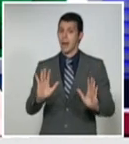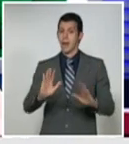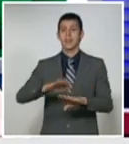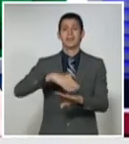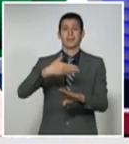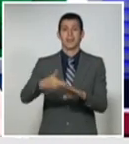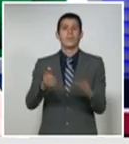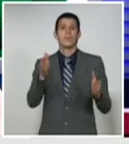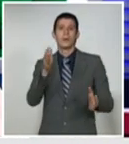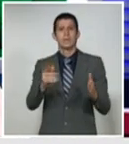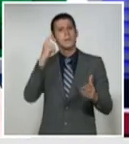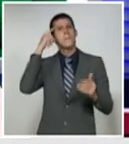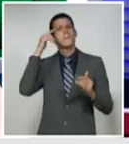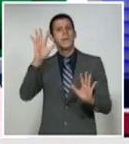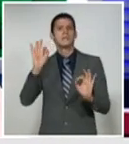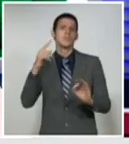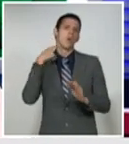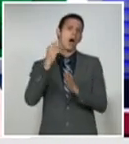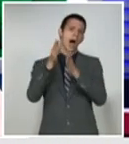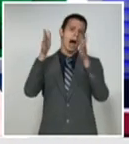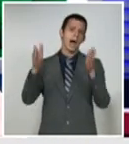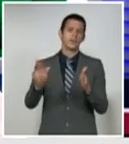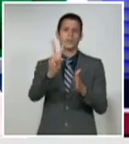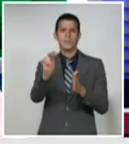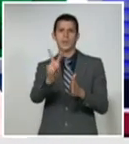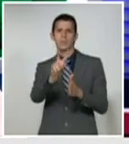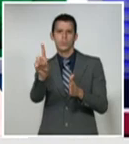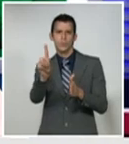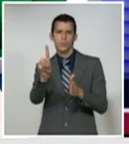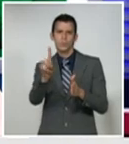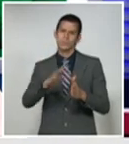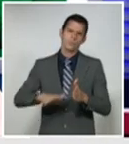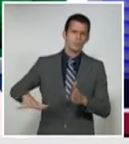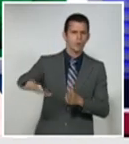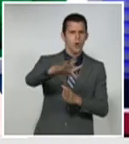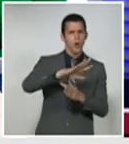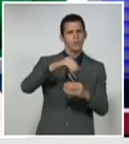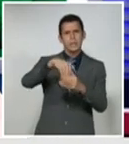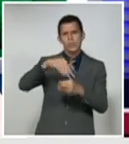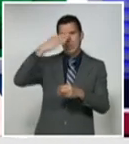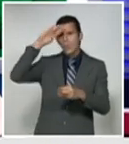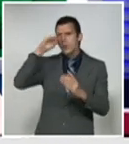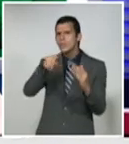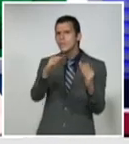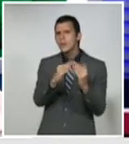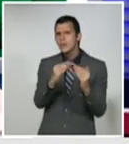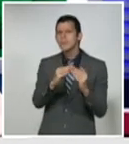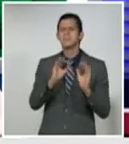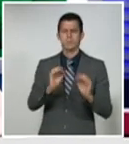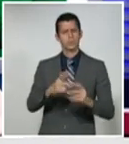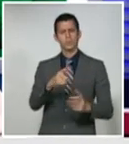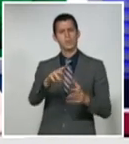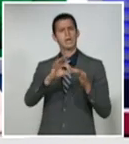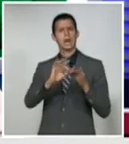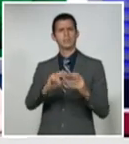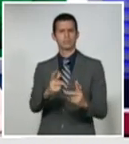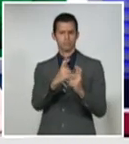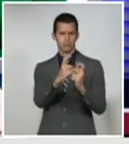tener inmunizada a toda nuestra población con nuestras propias vacunas, con nuestros propios candidatos